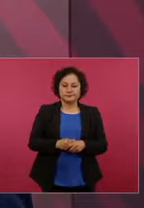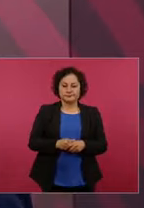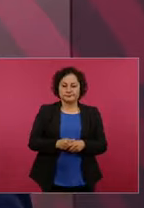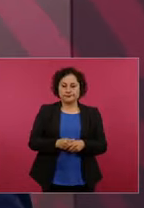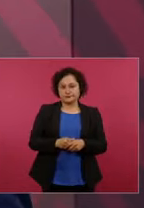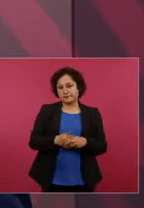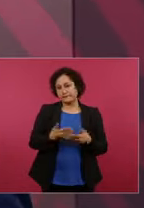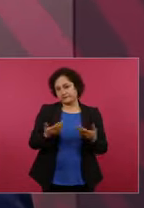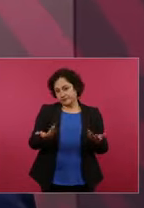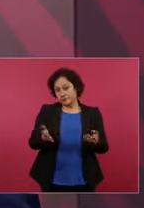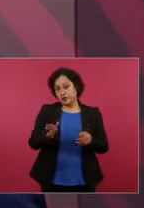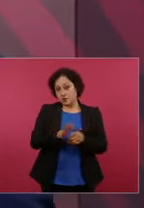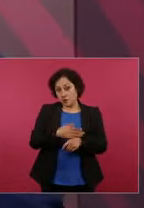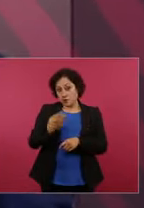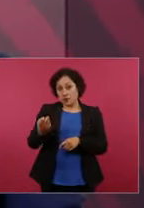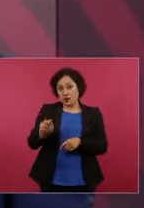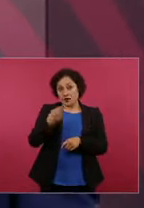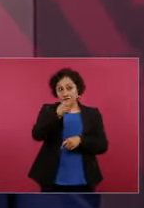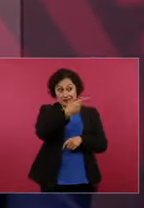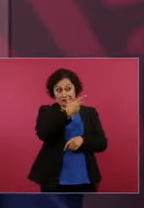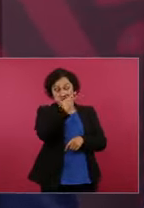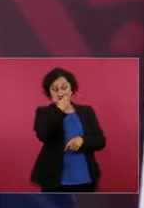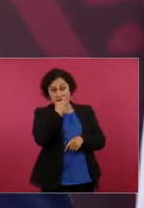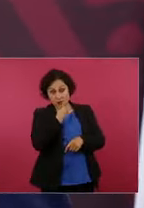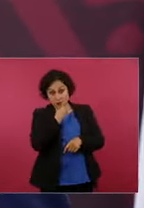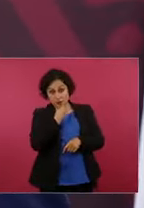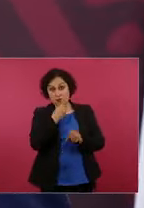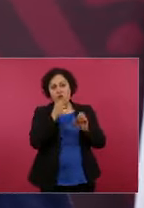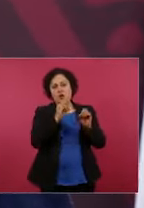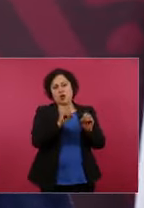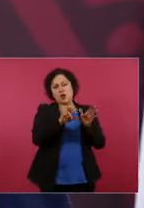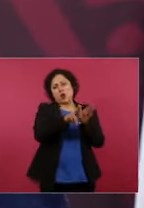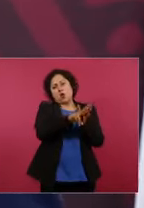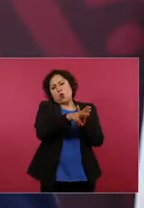a este señor o a la revista,